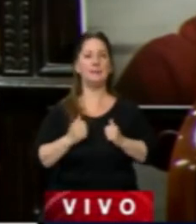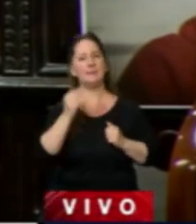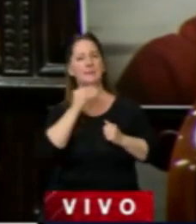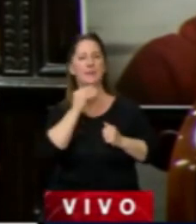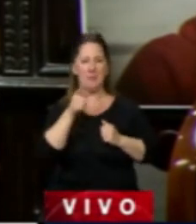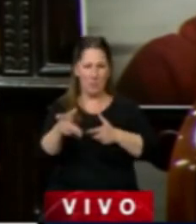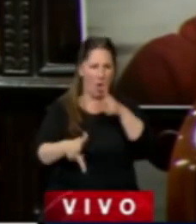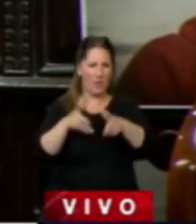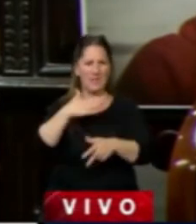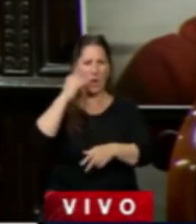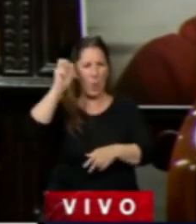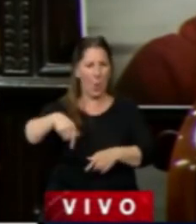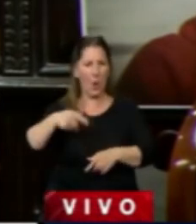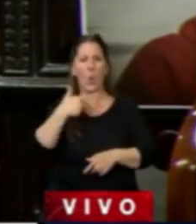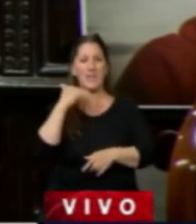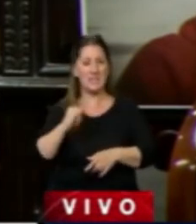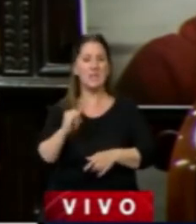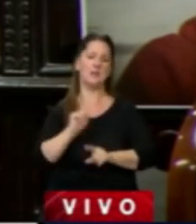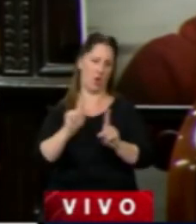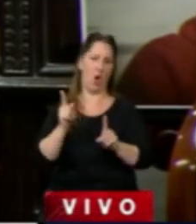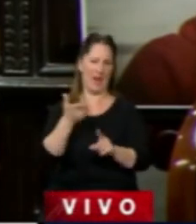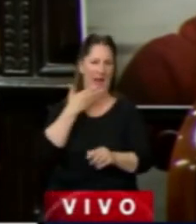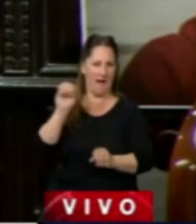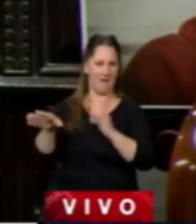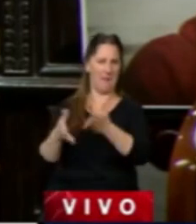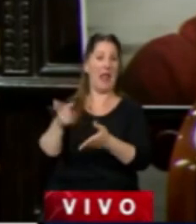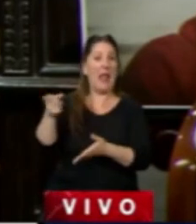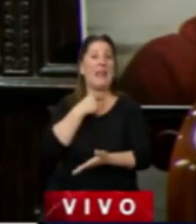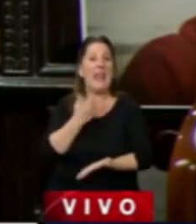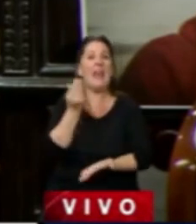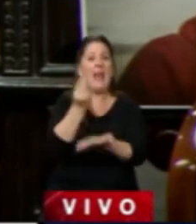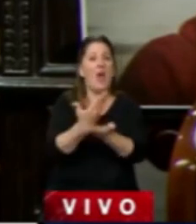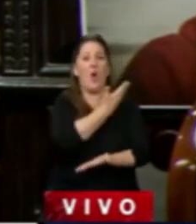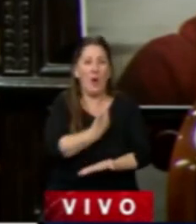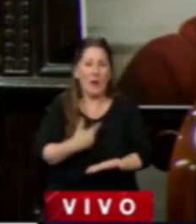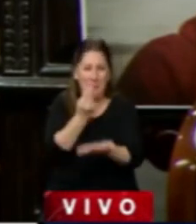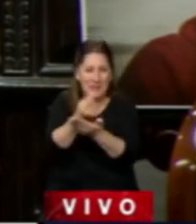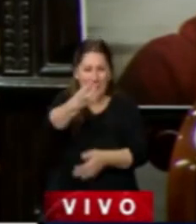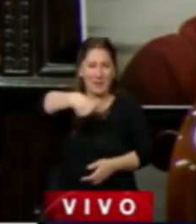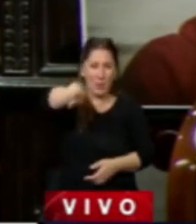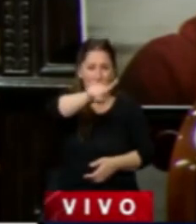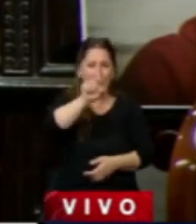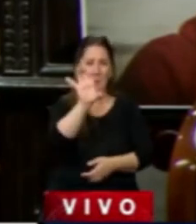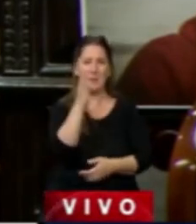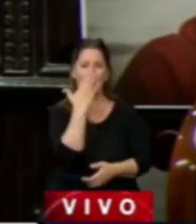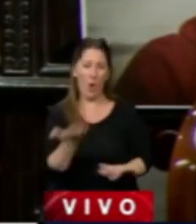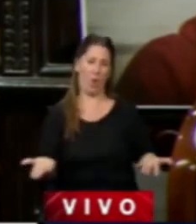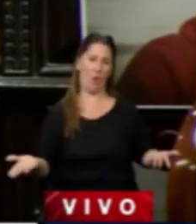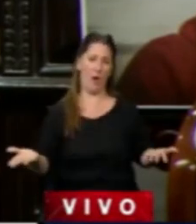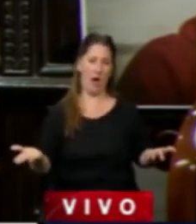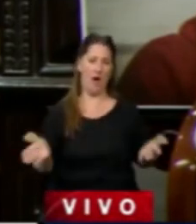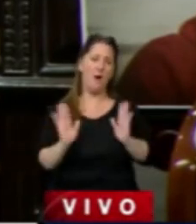las barbaridades que dice este senador, que lo repudien también. Él quiere ser gobernador representándolos a ustedes en nuestra provincia. Por